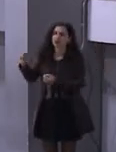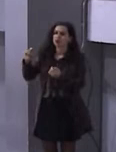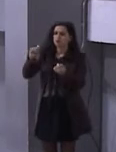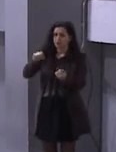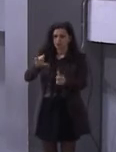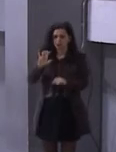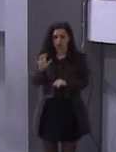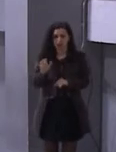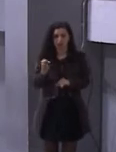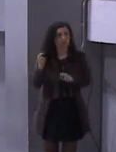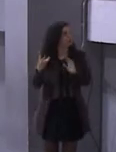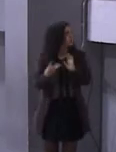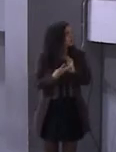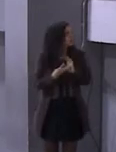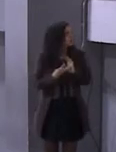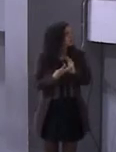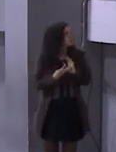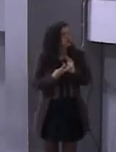esos